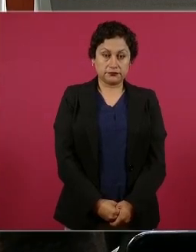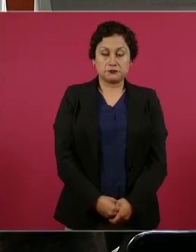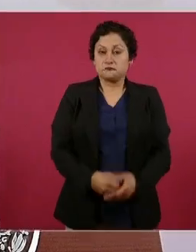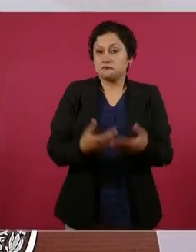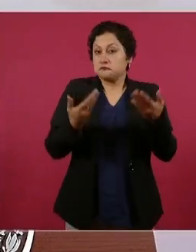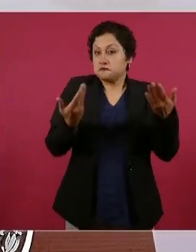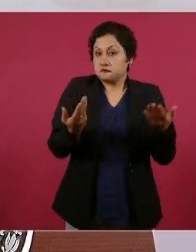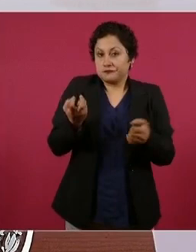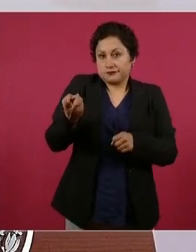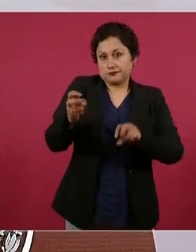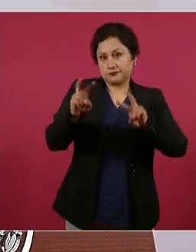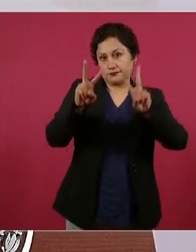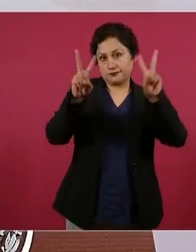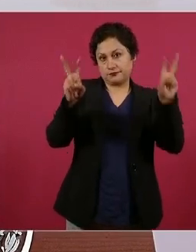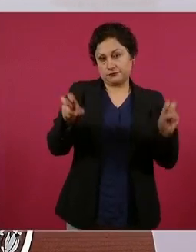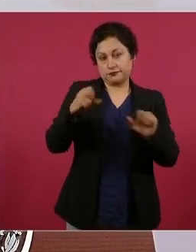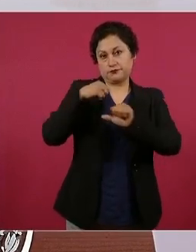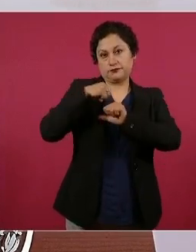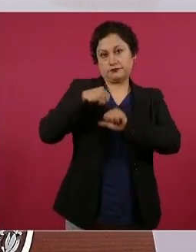tiene que ver con la fiscalía.